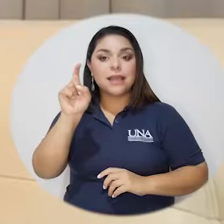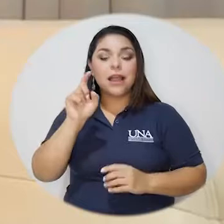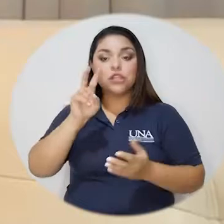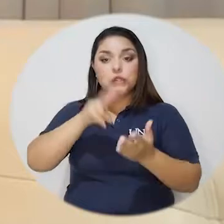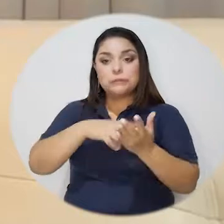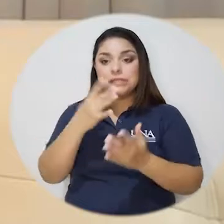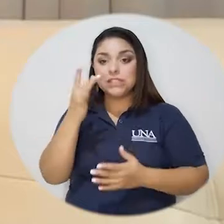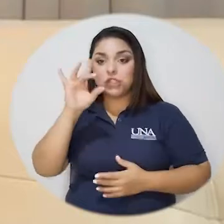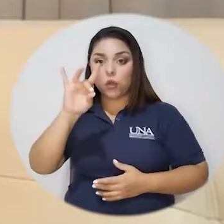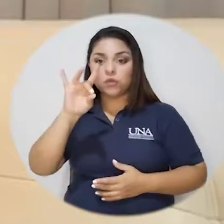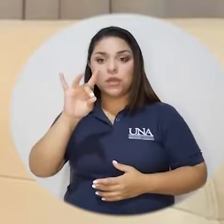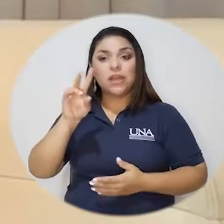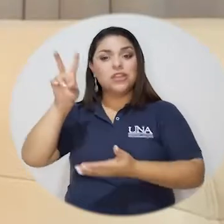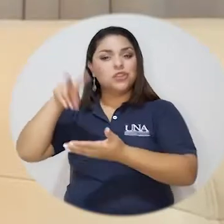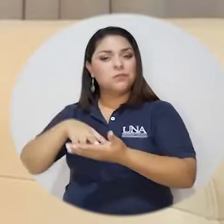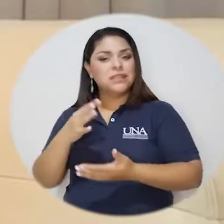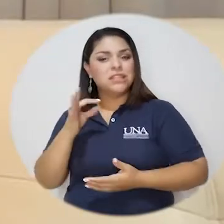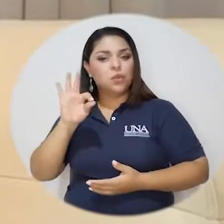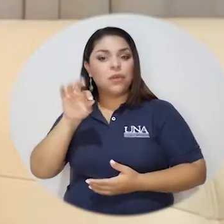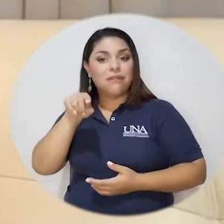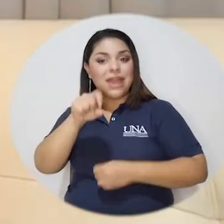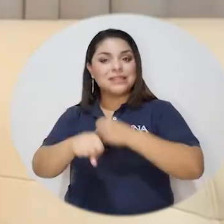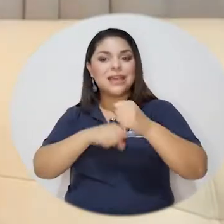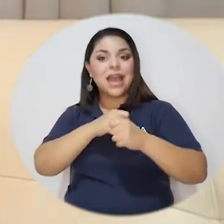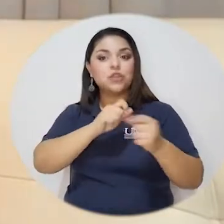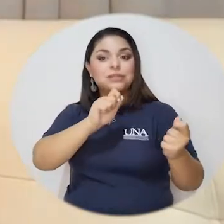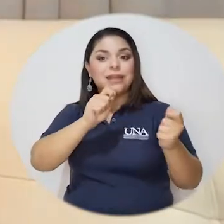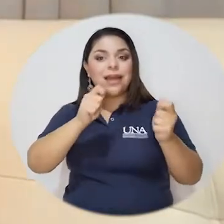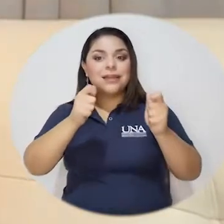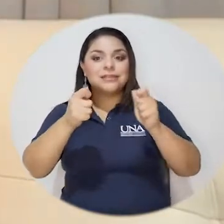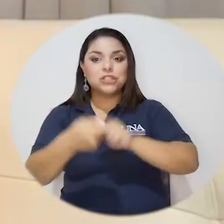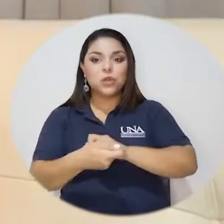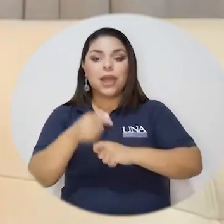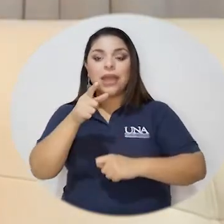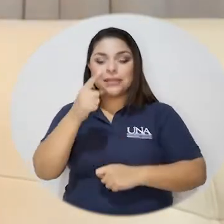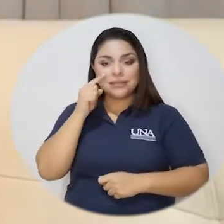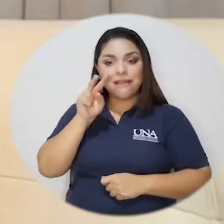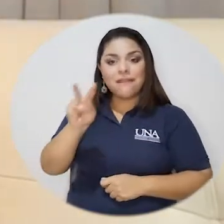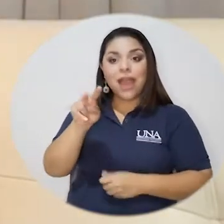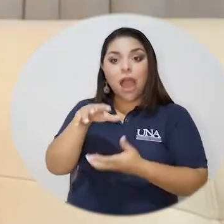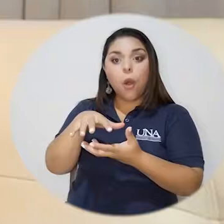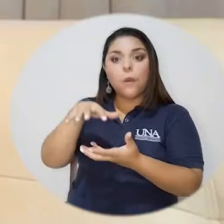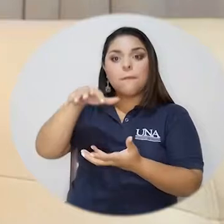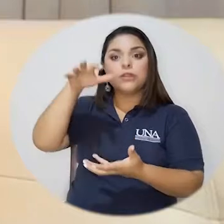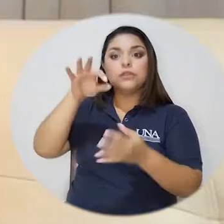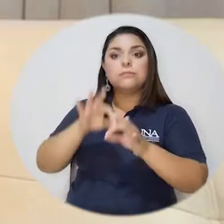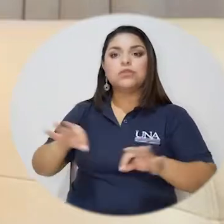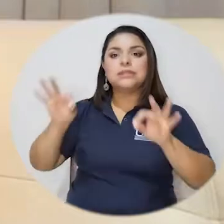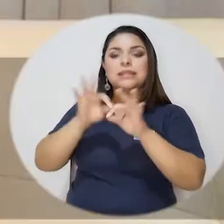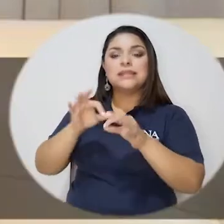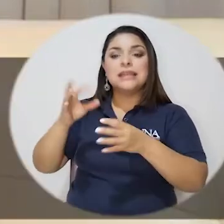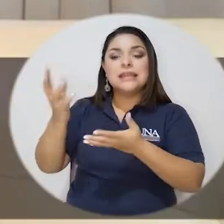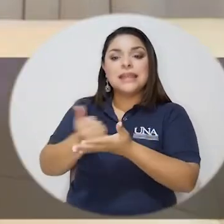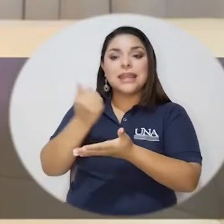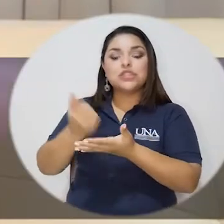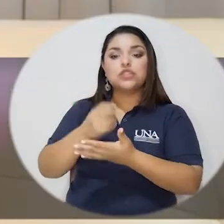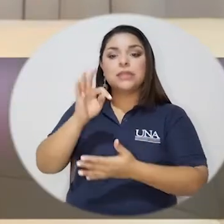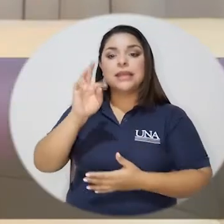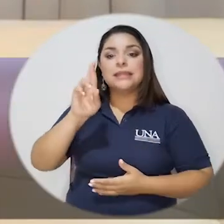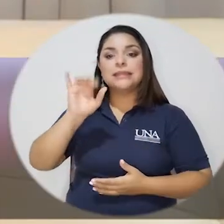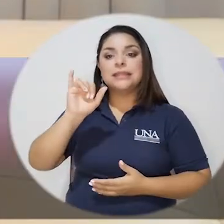en el 2018, el 2019 fue un año de transición en el que se observan aumentos importantes en los ingresos